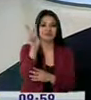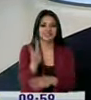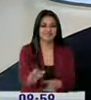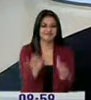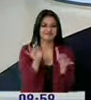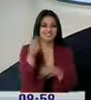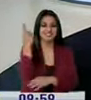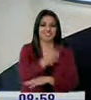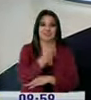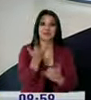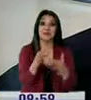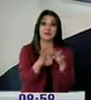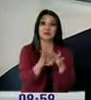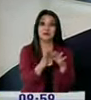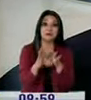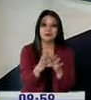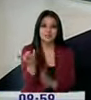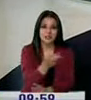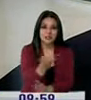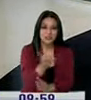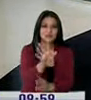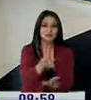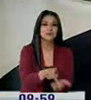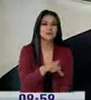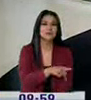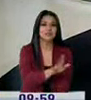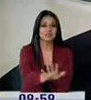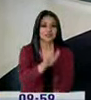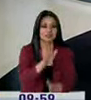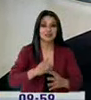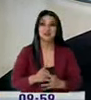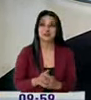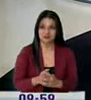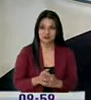día de la semana. Viene la Cari y viene también el gordo Esteban. Así que